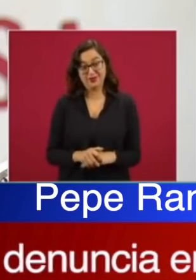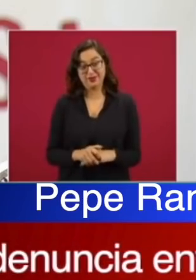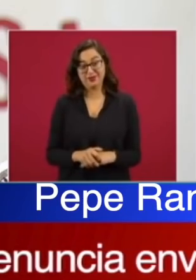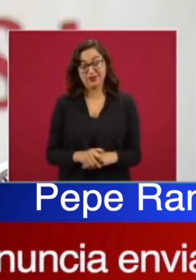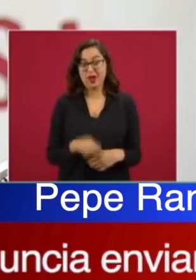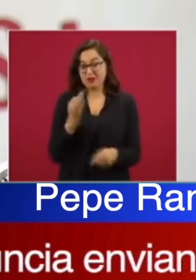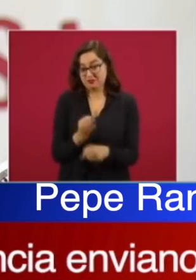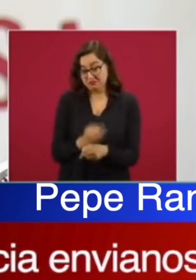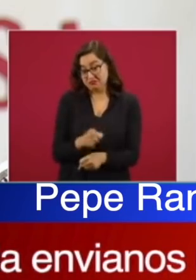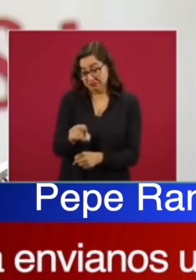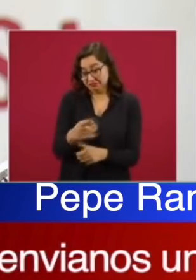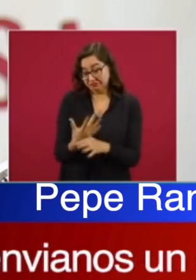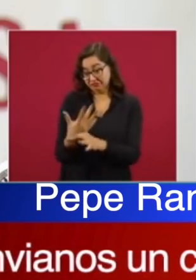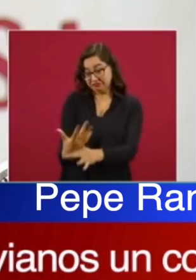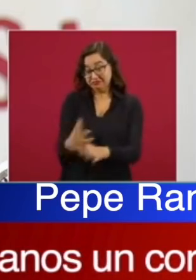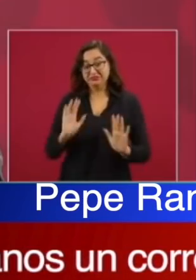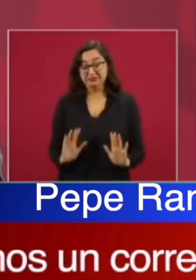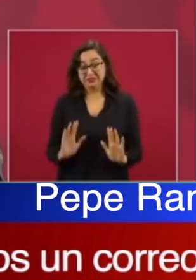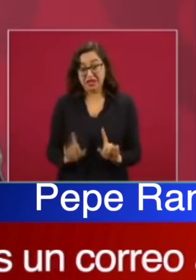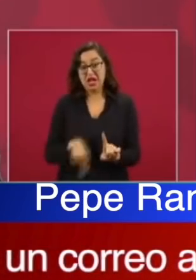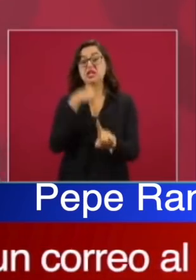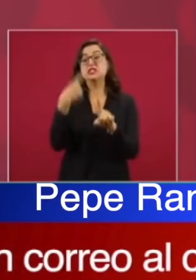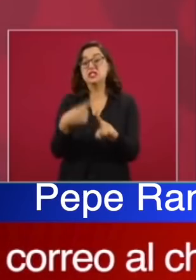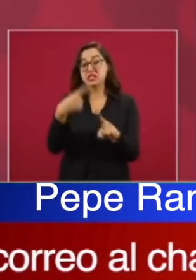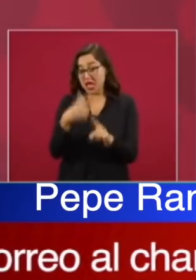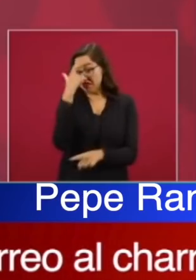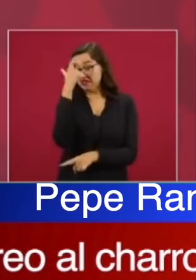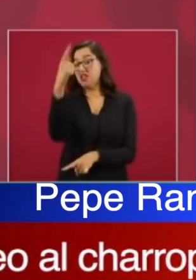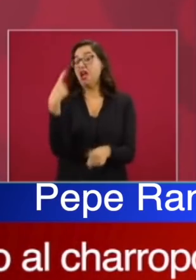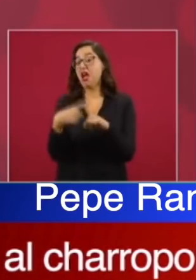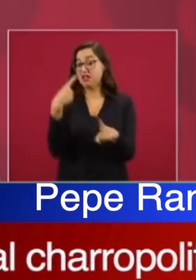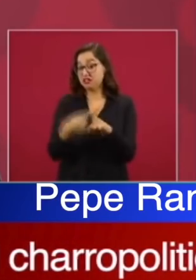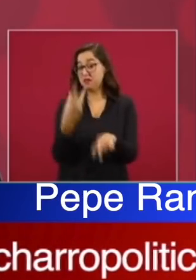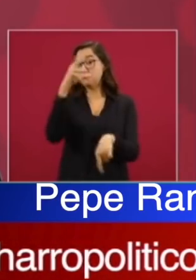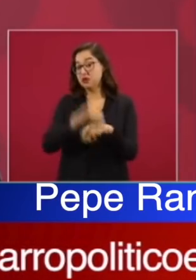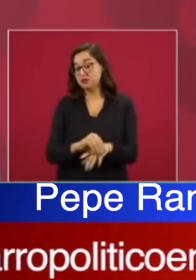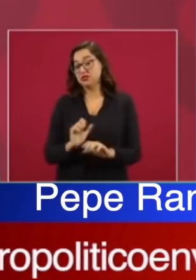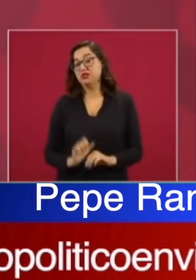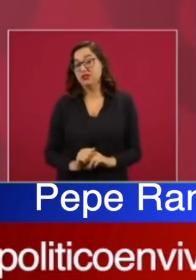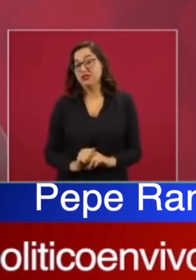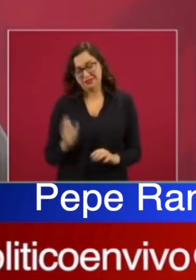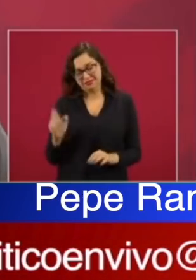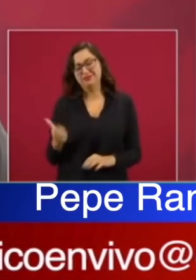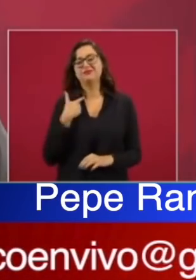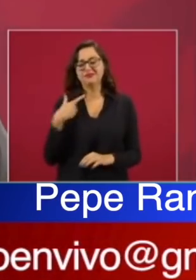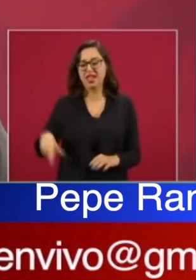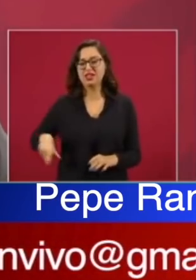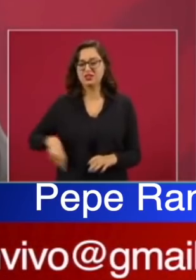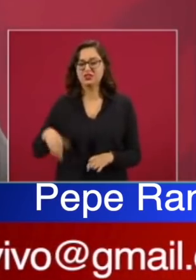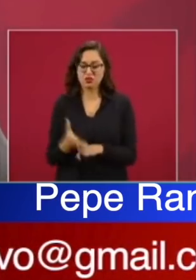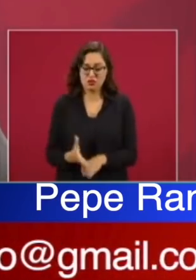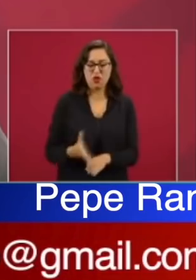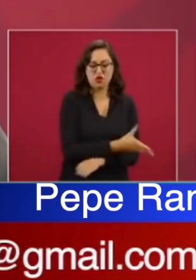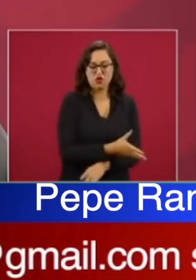la ocasión para aclarar que eso surgió en el periodo neoliberal. Y va a haber una iniciativa